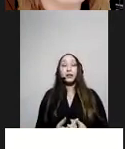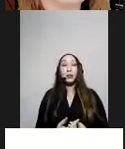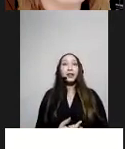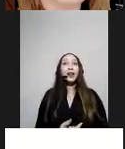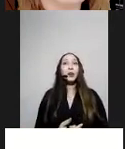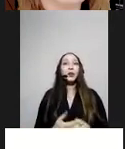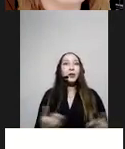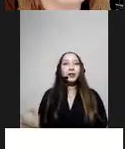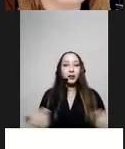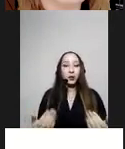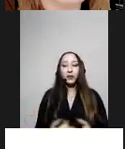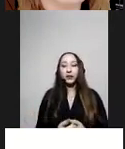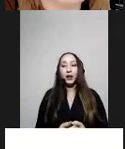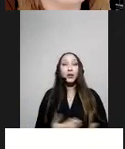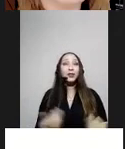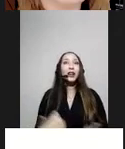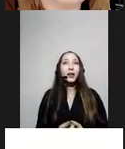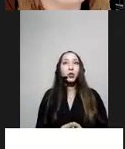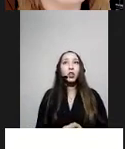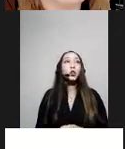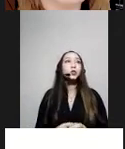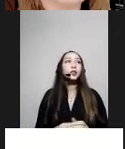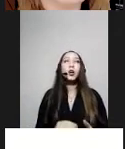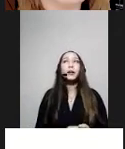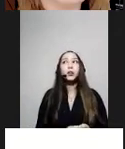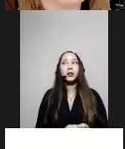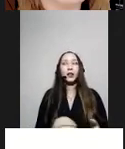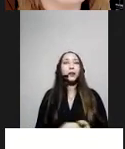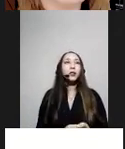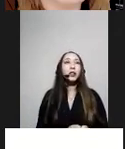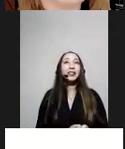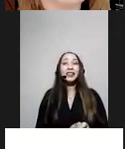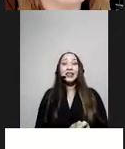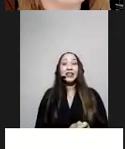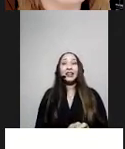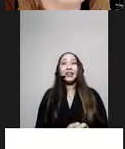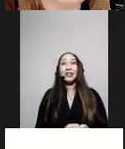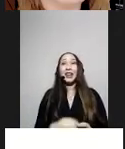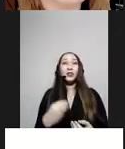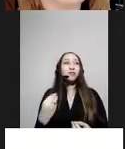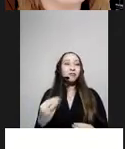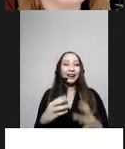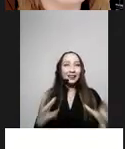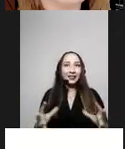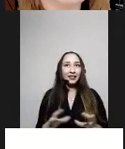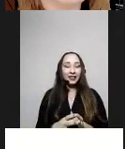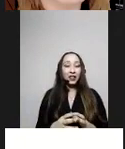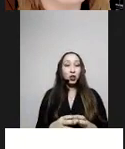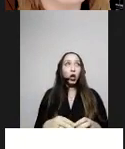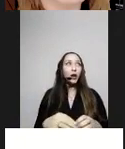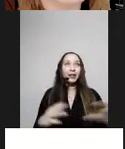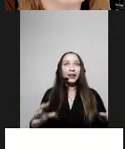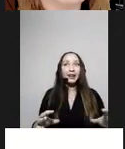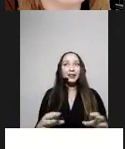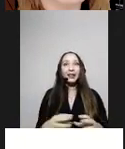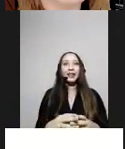Porque si tú estás en una habitación, estás en una sala de reuniones con 5 personas, 10 personas, y hay una crisis, y